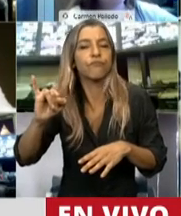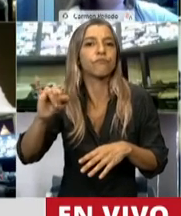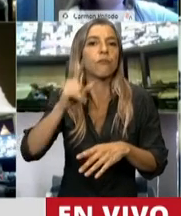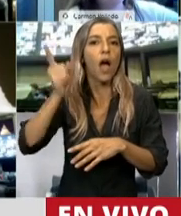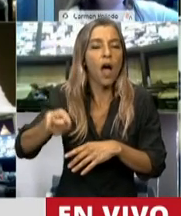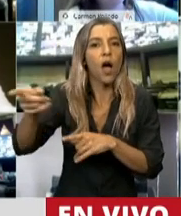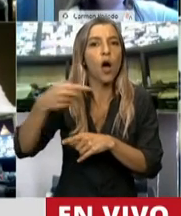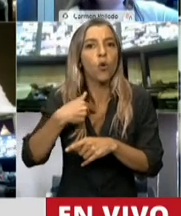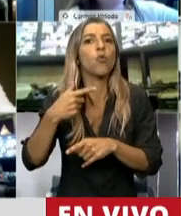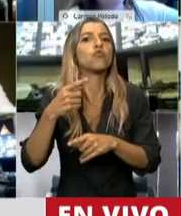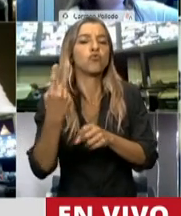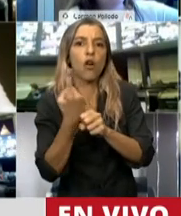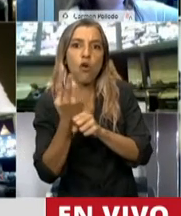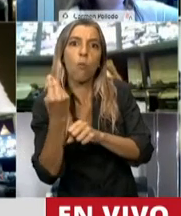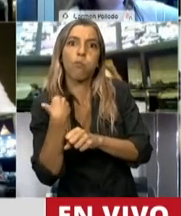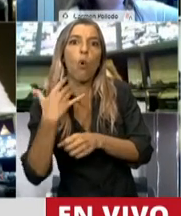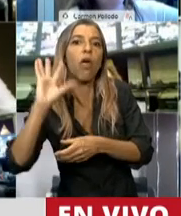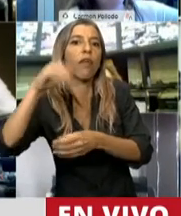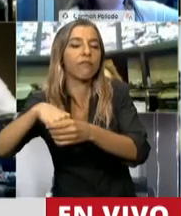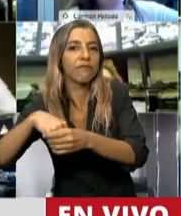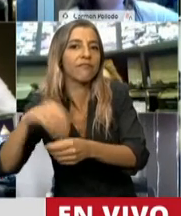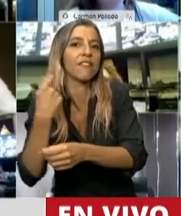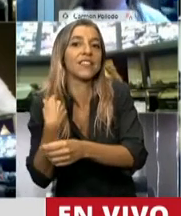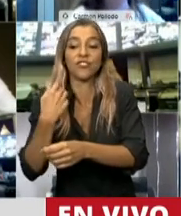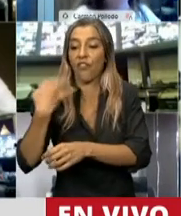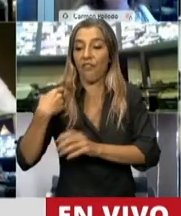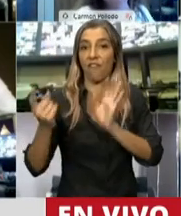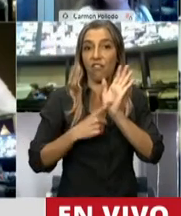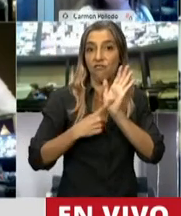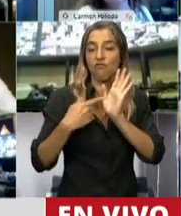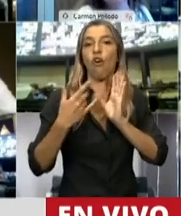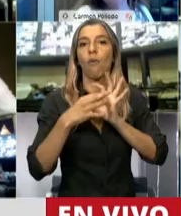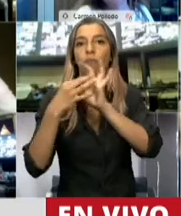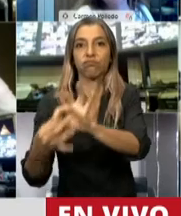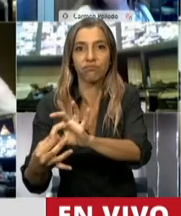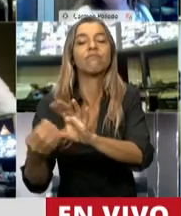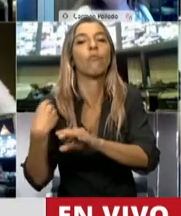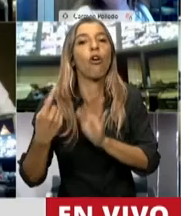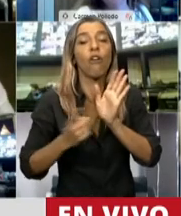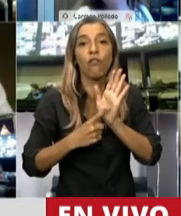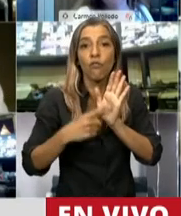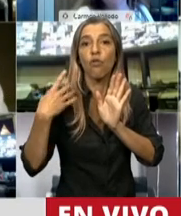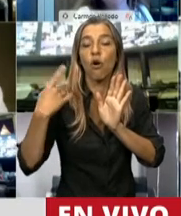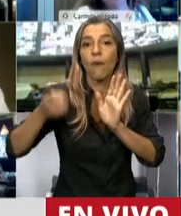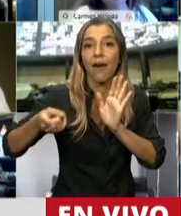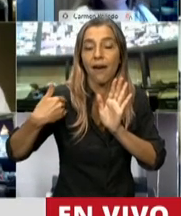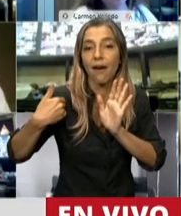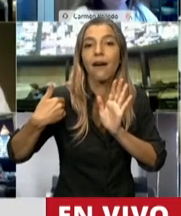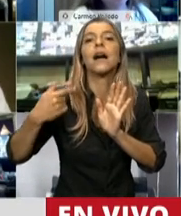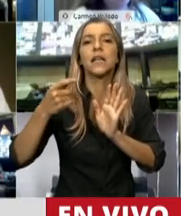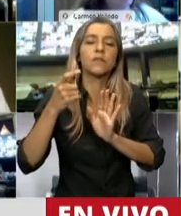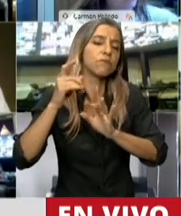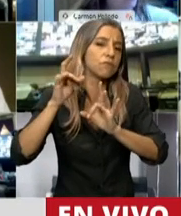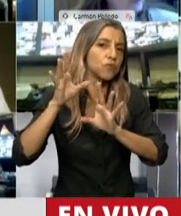tácitamente dicha intervención con la excepción que prevé una norma que establece de que solamente y por razones